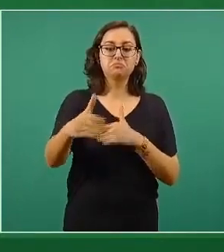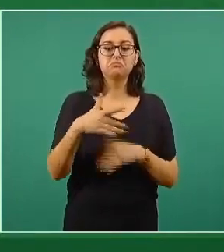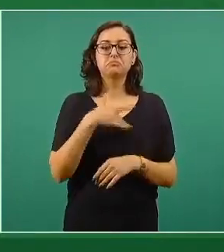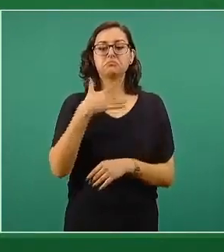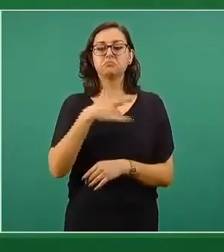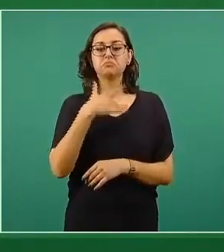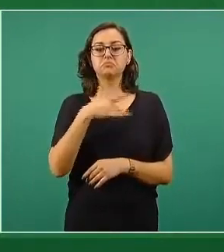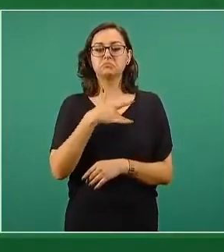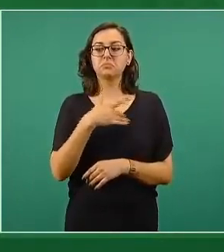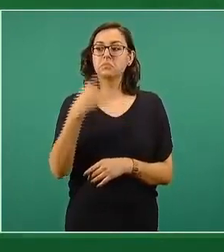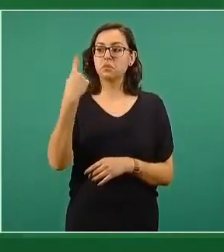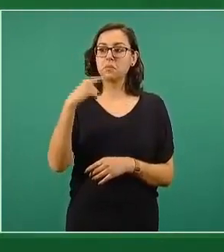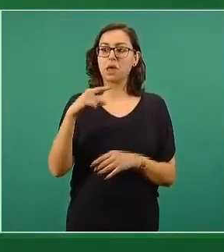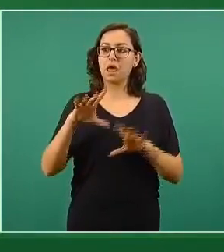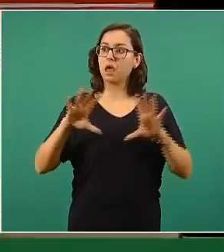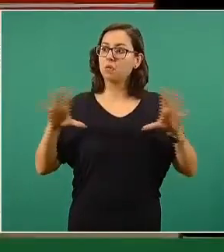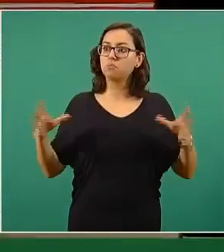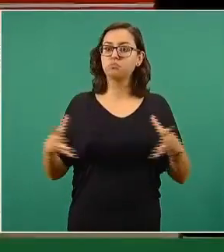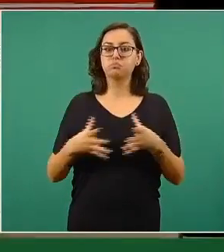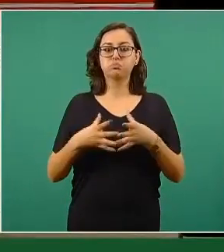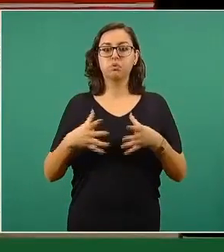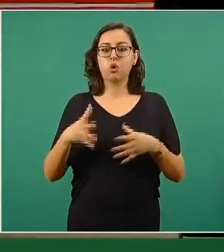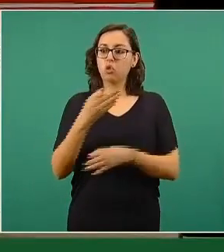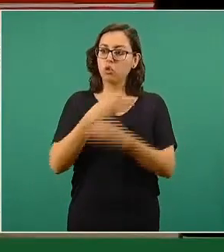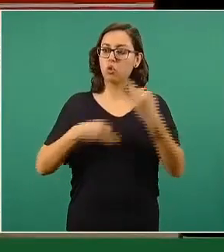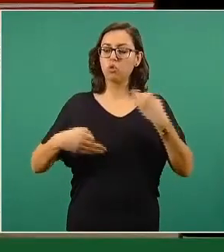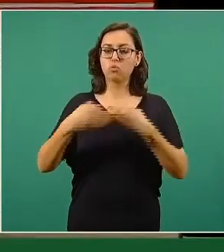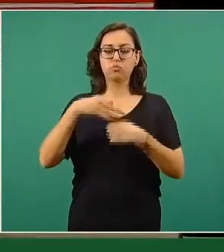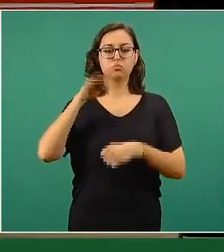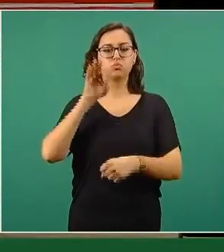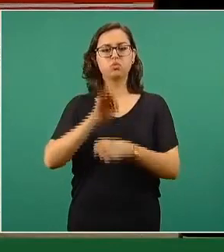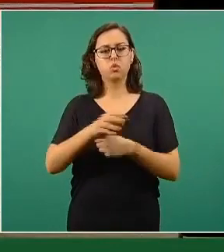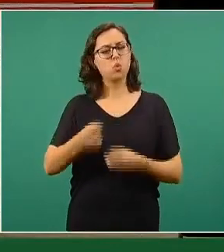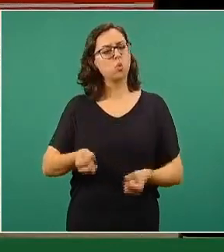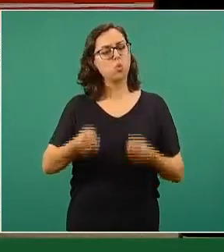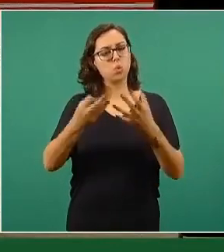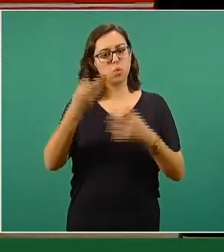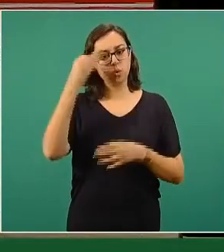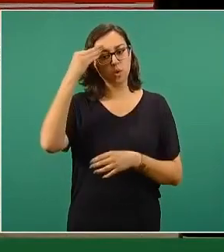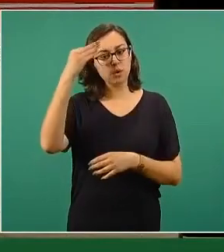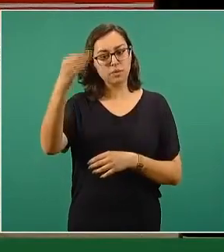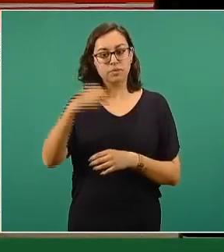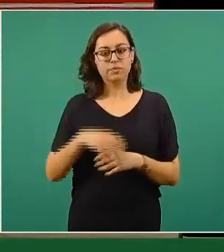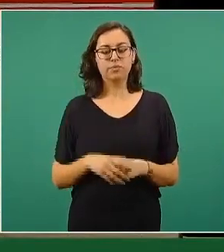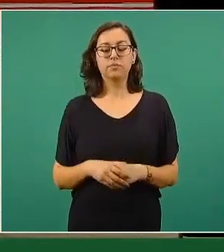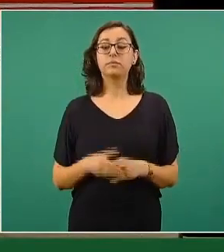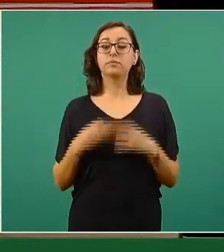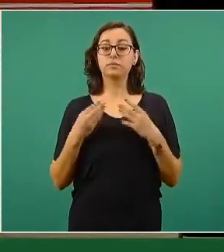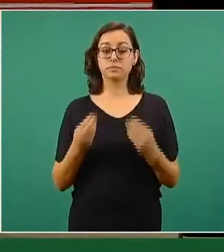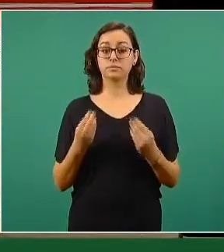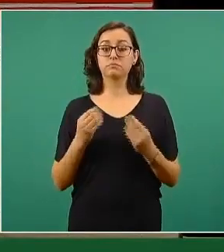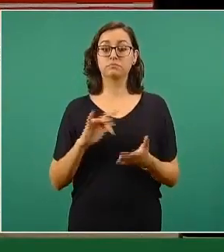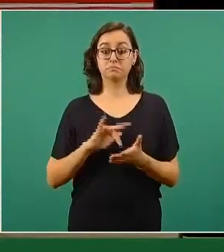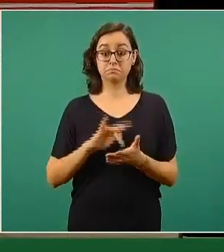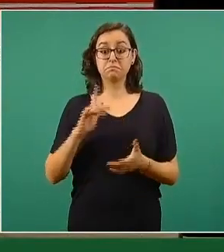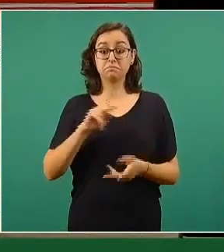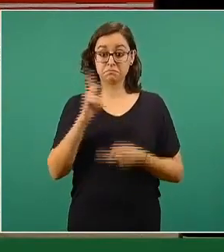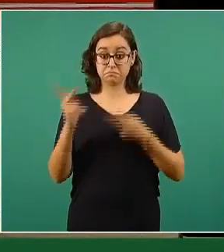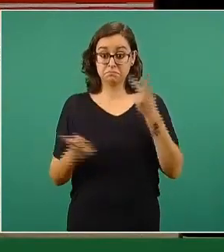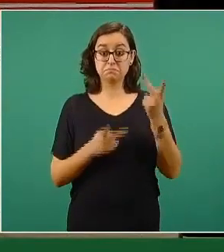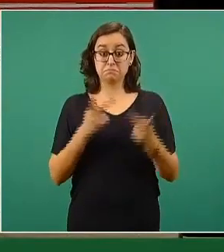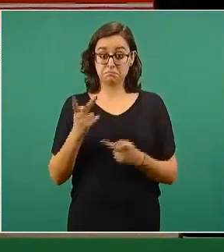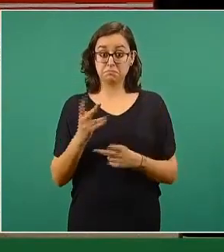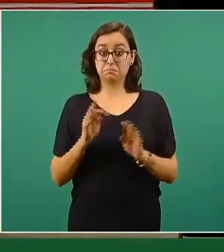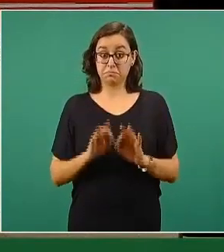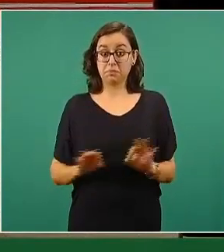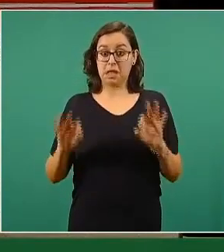alcance la inmunidad de rebaño? Gracias. Muchas gracias, María, por esta pregunta. Es muy importante. Aquí ha surgido un par